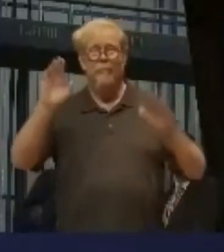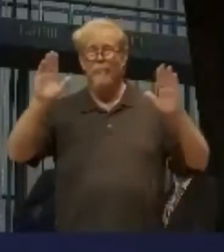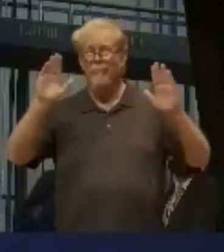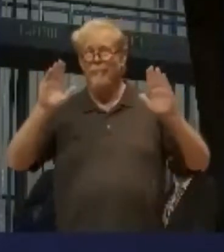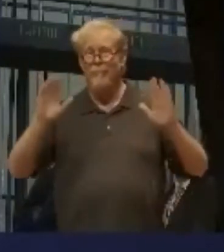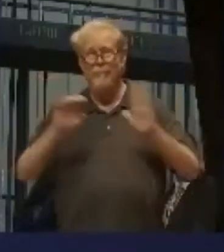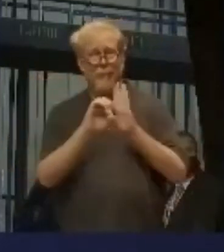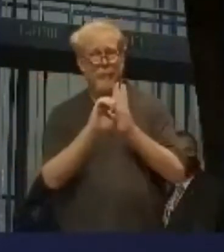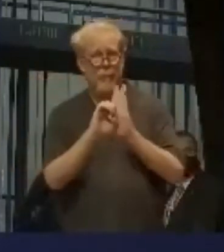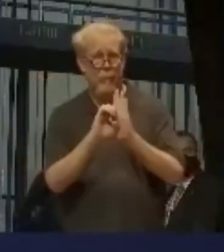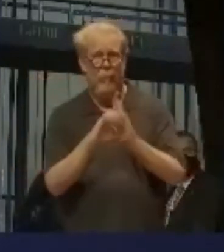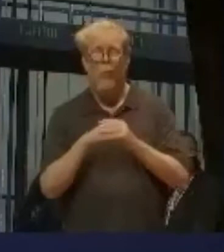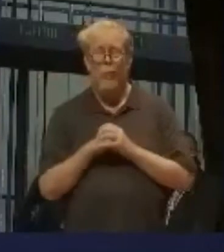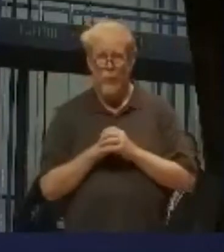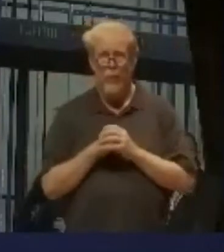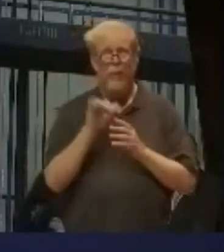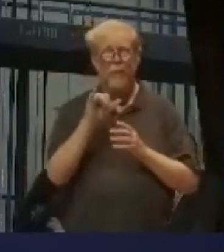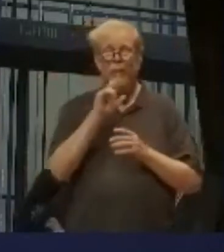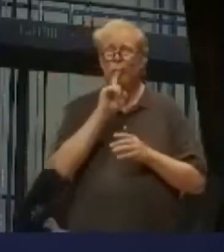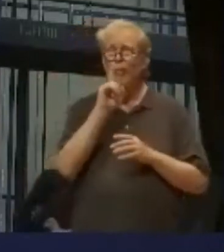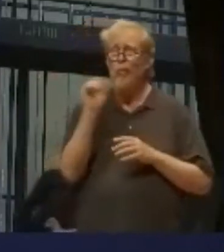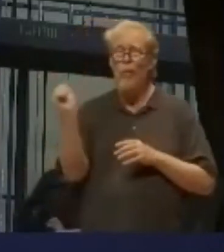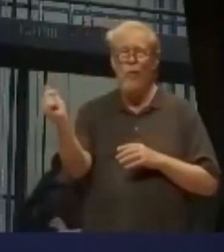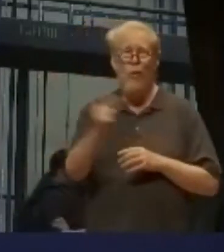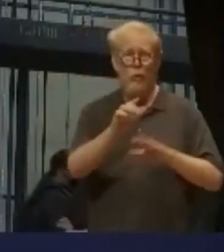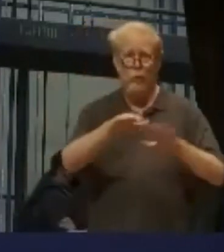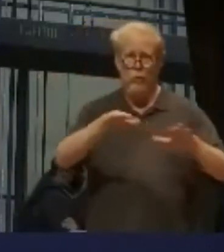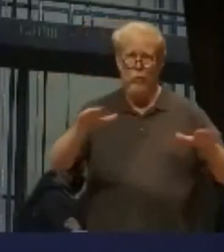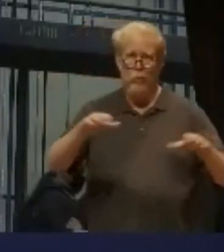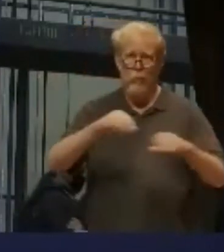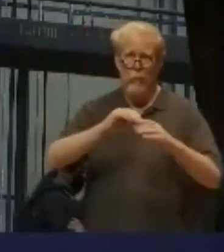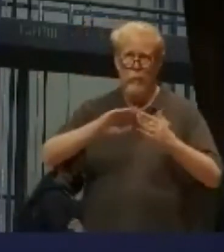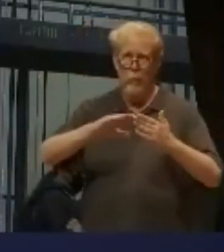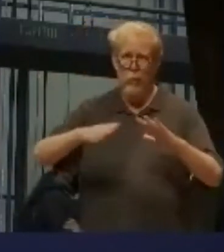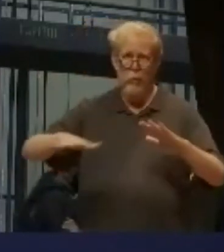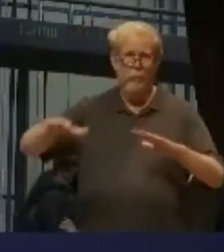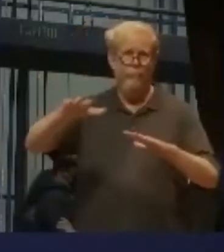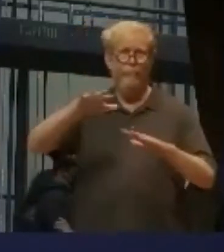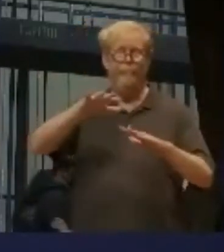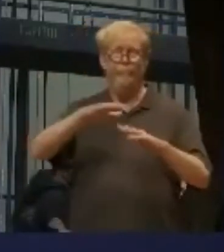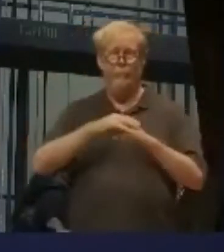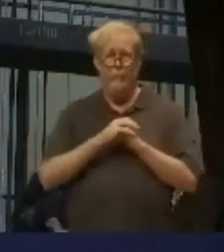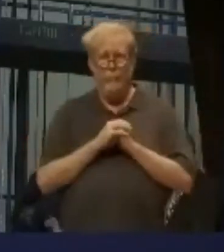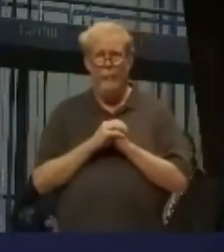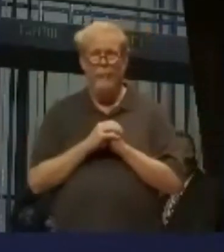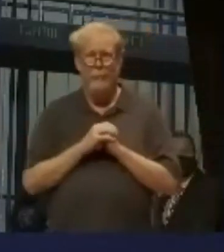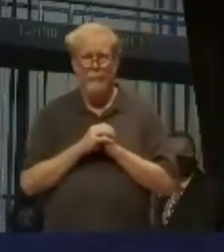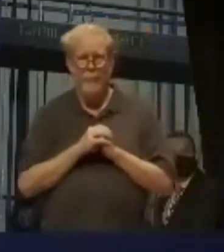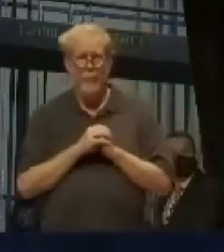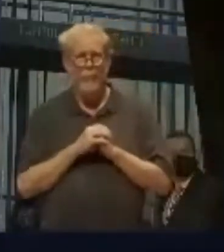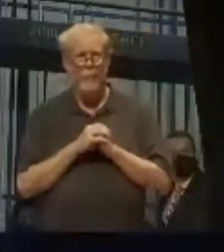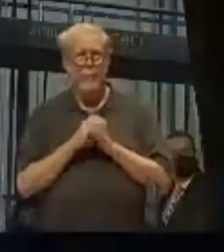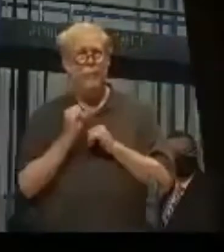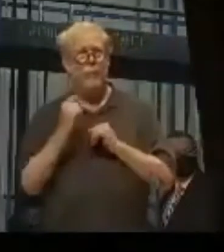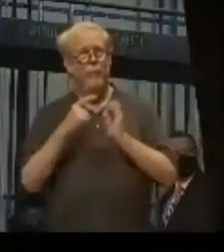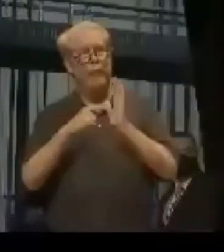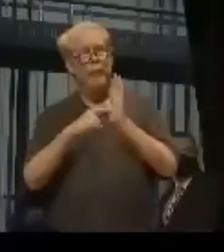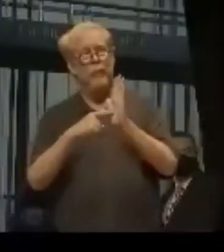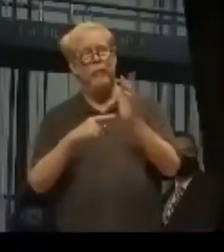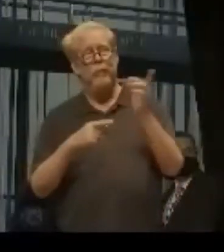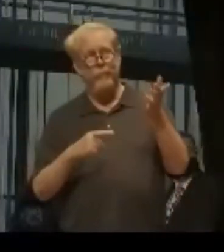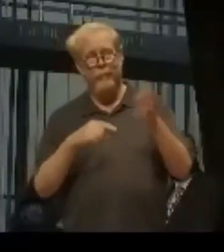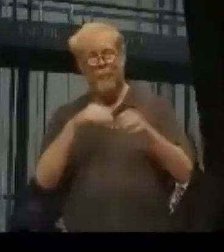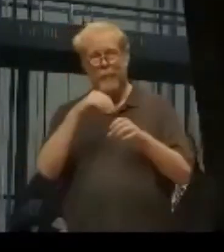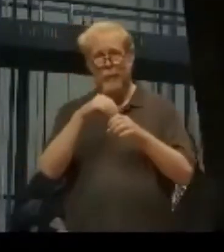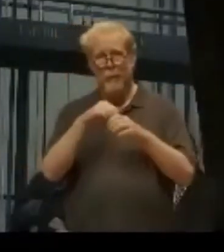ejemplo de eso. A medida les muestre más información. Pero eso es verdadero para todos los niños de nuestra comunidad. Y bueno, le voy a